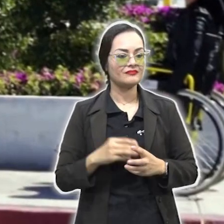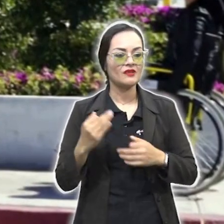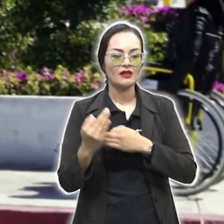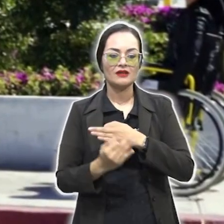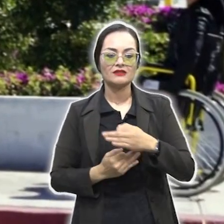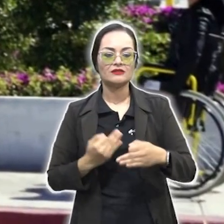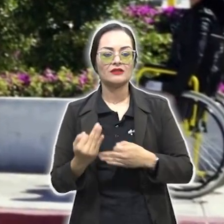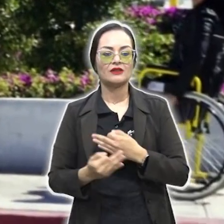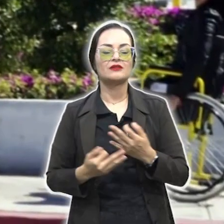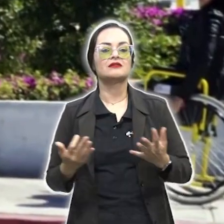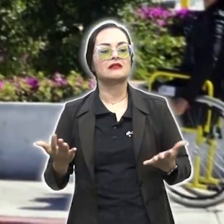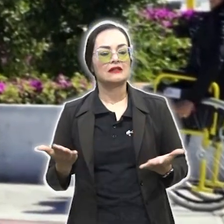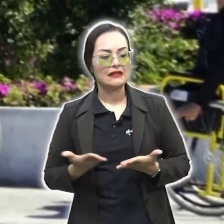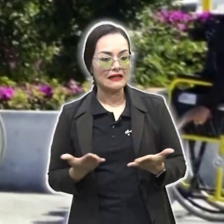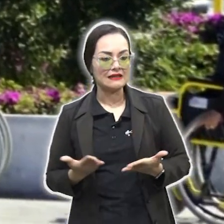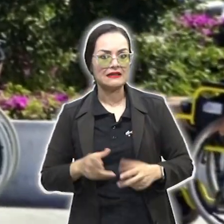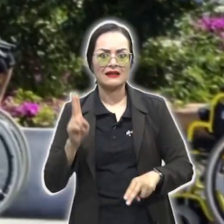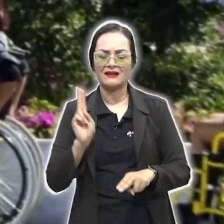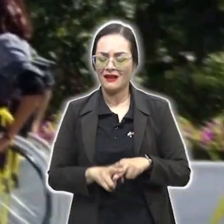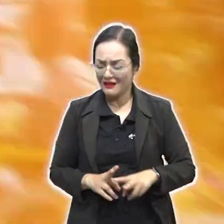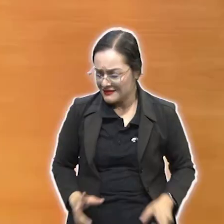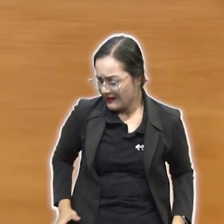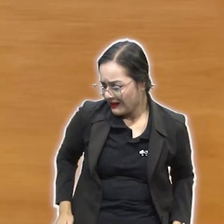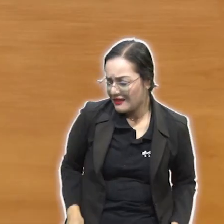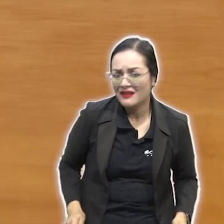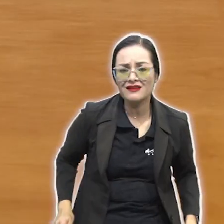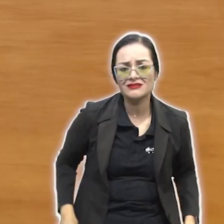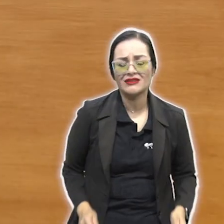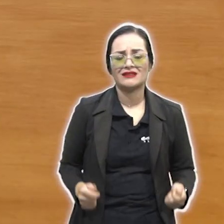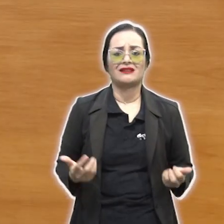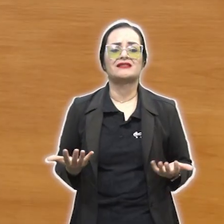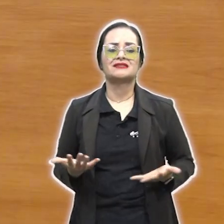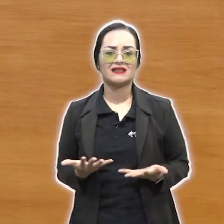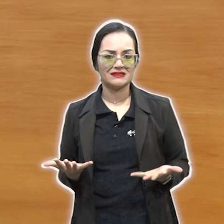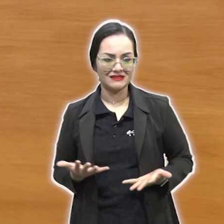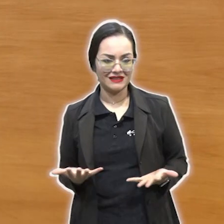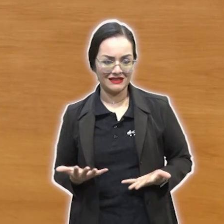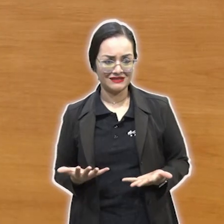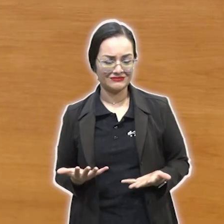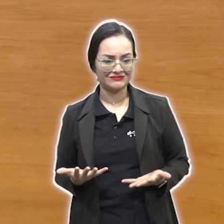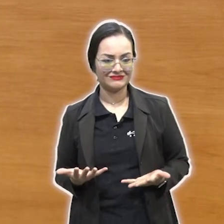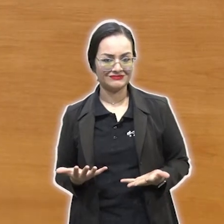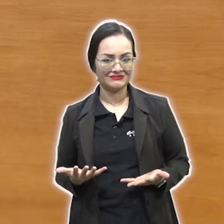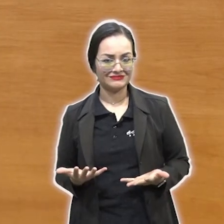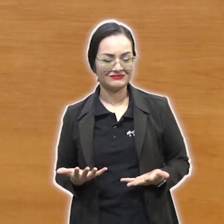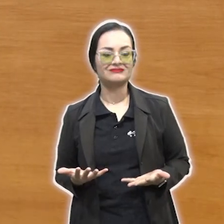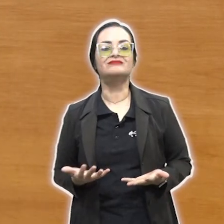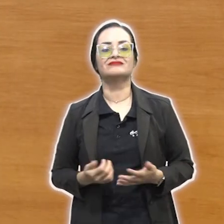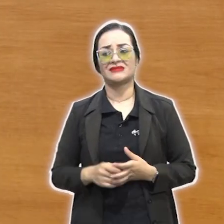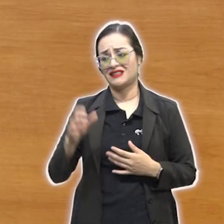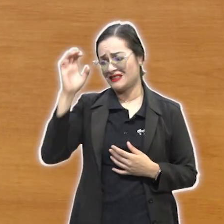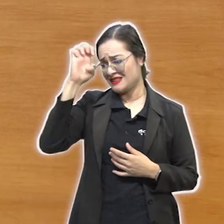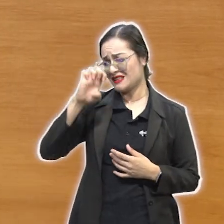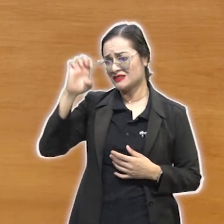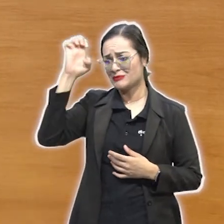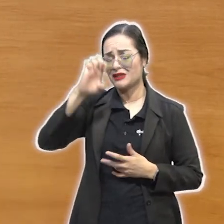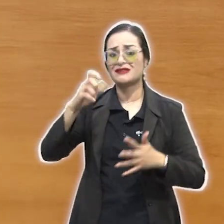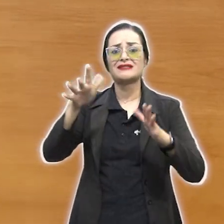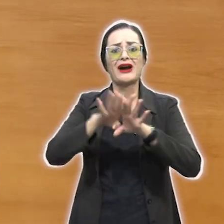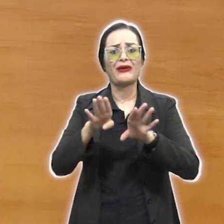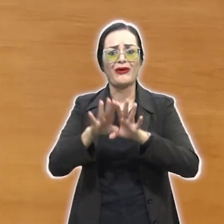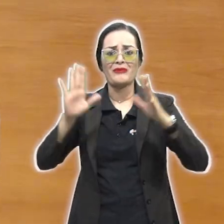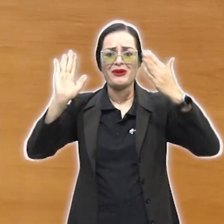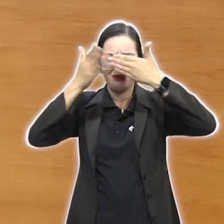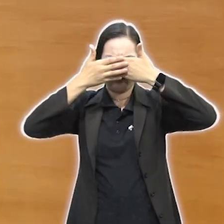todo lo que estuvimos viendo, las cuestiones de andar en la silla de ruedas, de pues ahora sí vivir la experiencia de